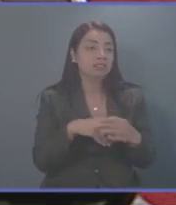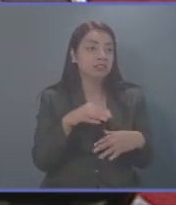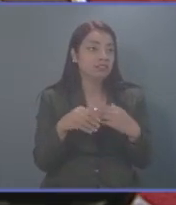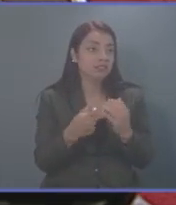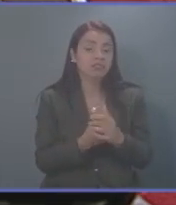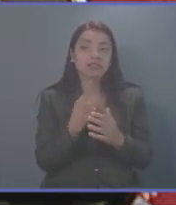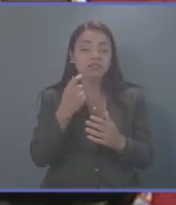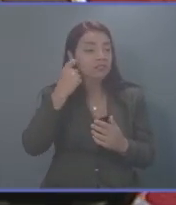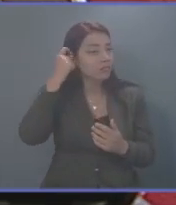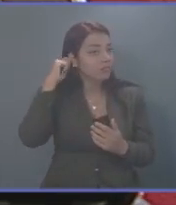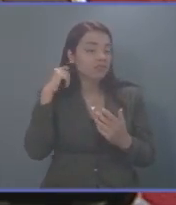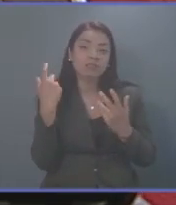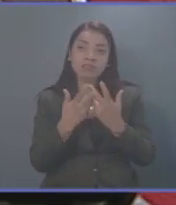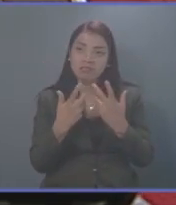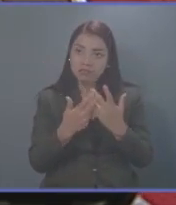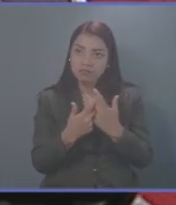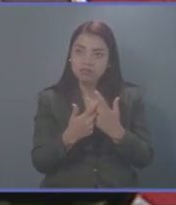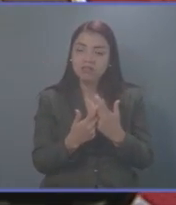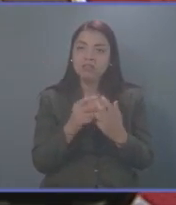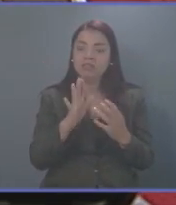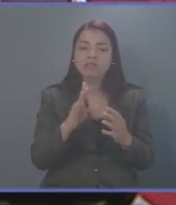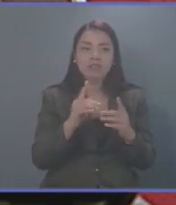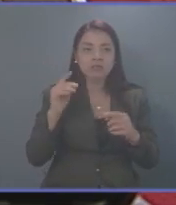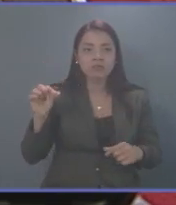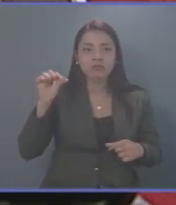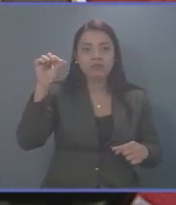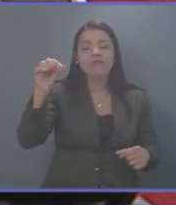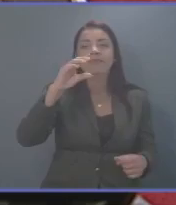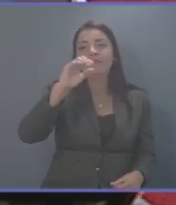los colegas que han obtenido su título